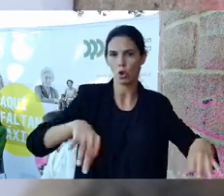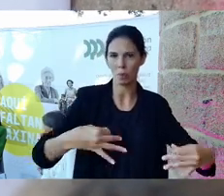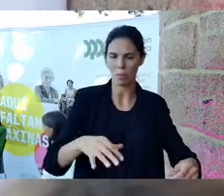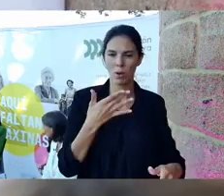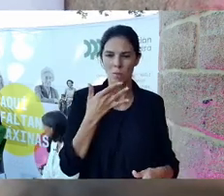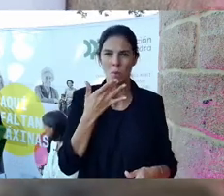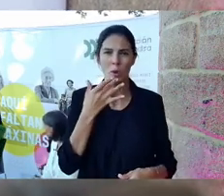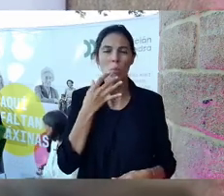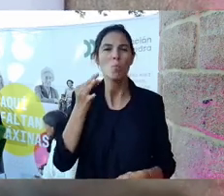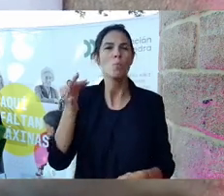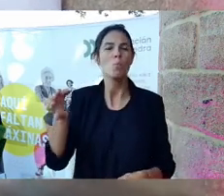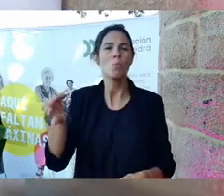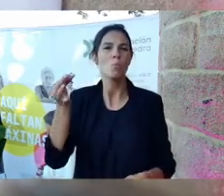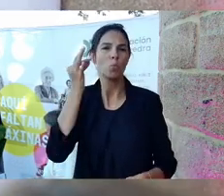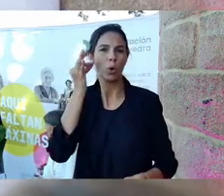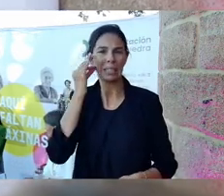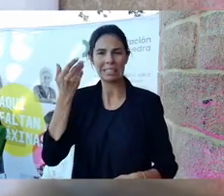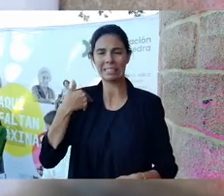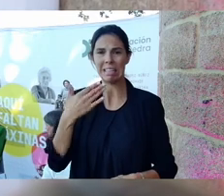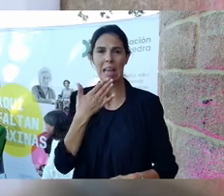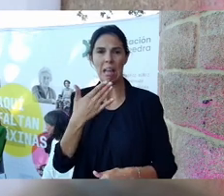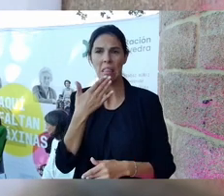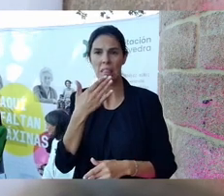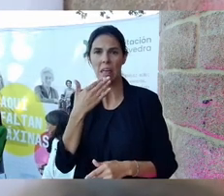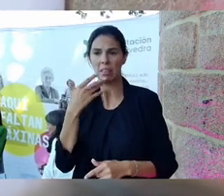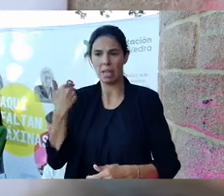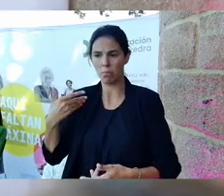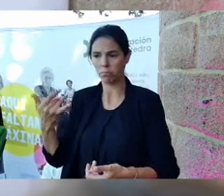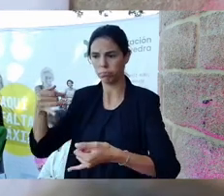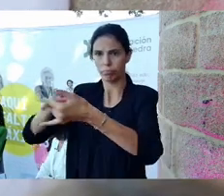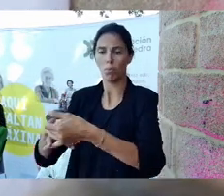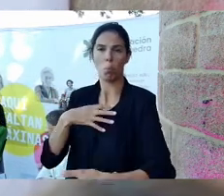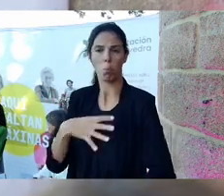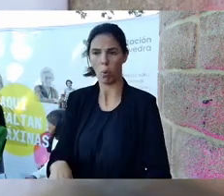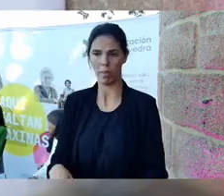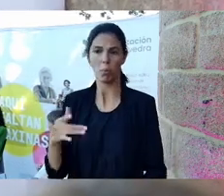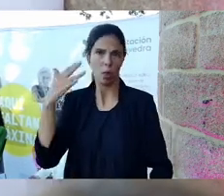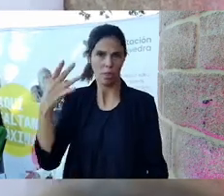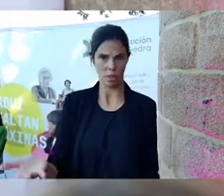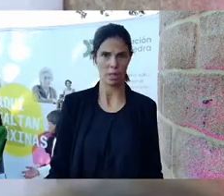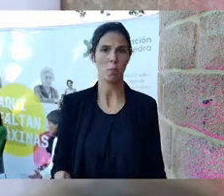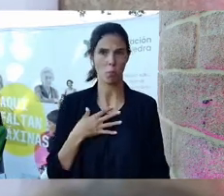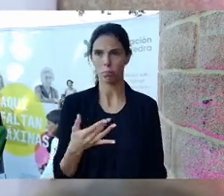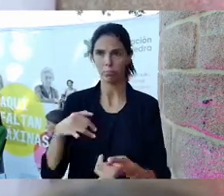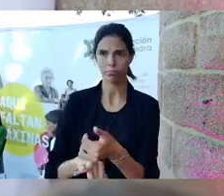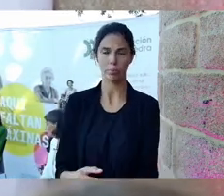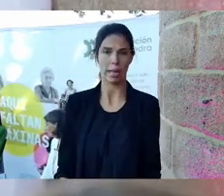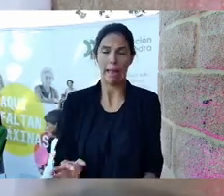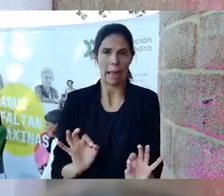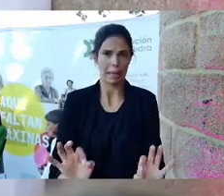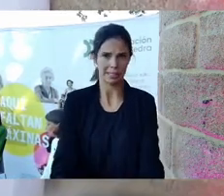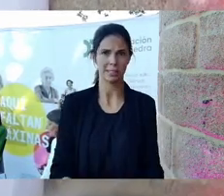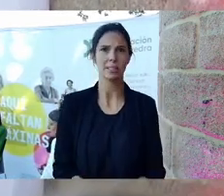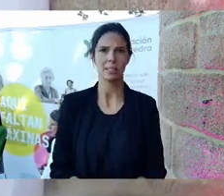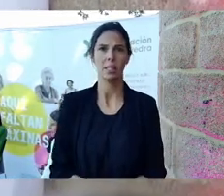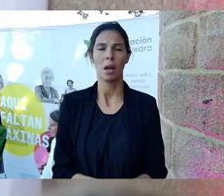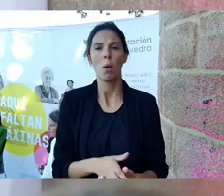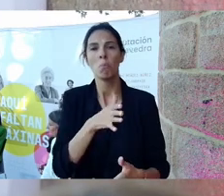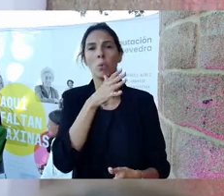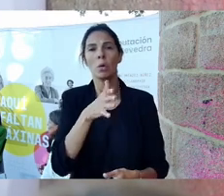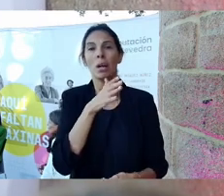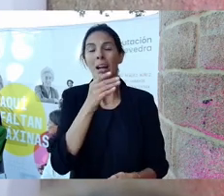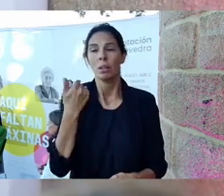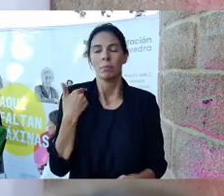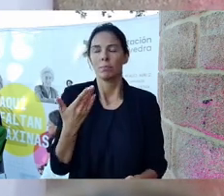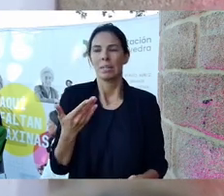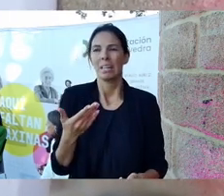de pubertad. En cuanto una mujer alcanzaba la pubertad, se consumaba el matrimonio. Era así de crudo,